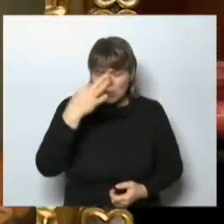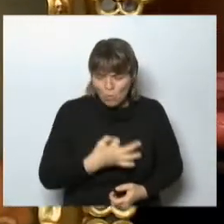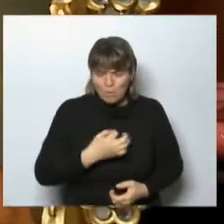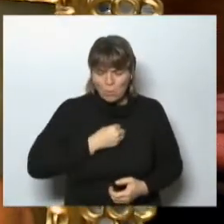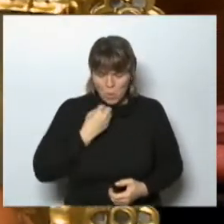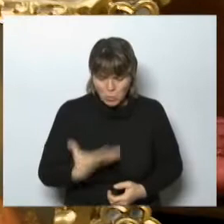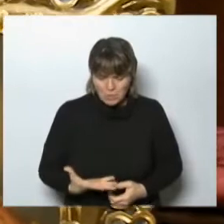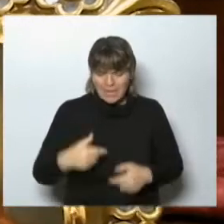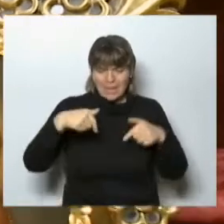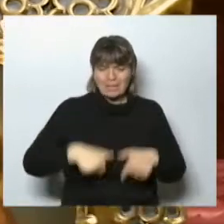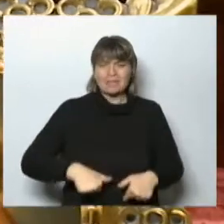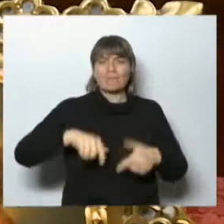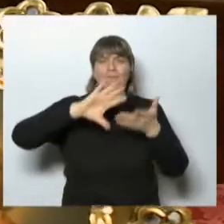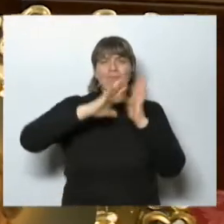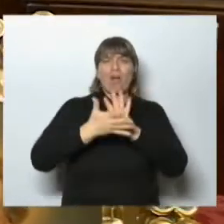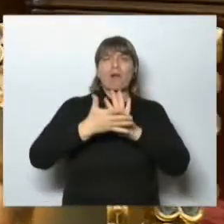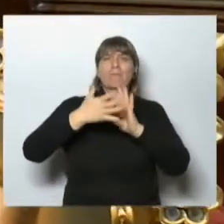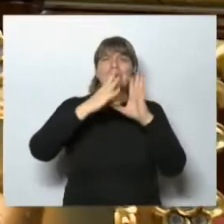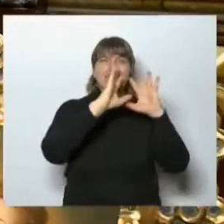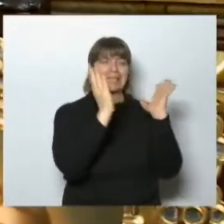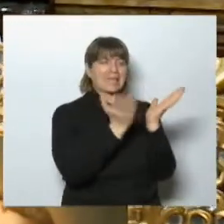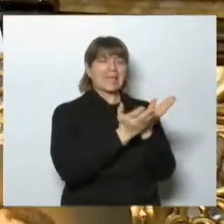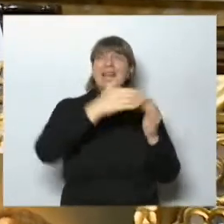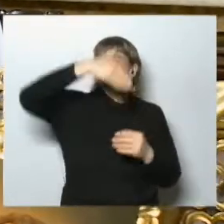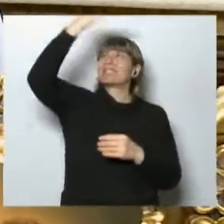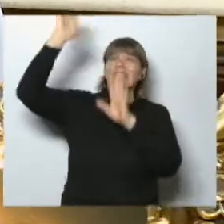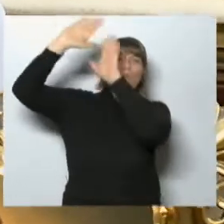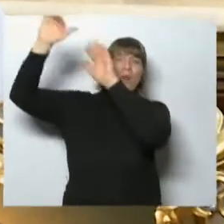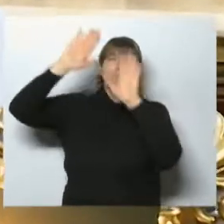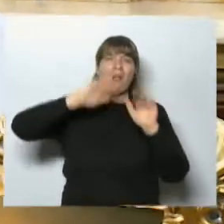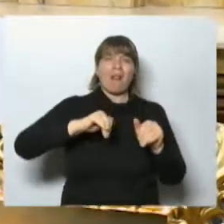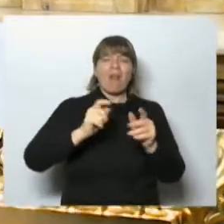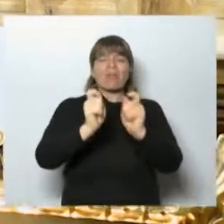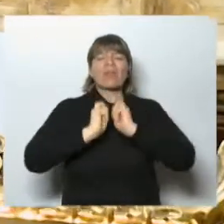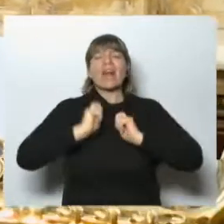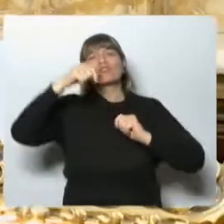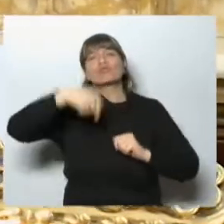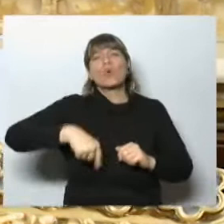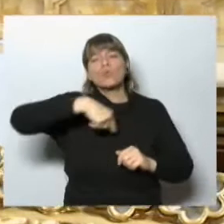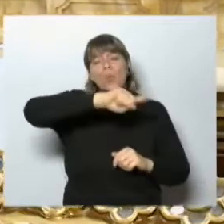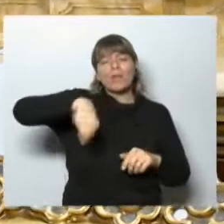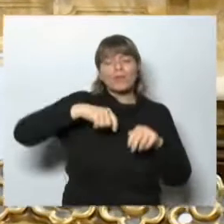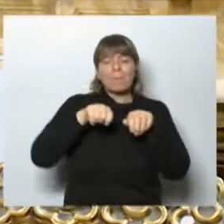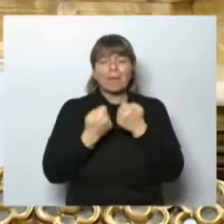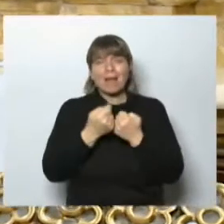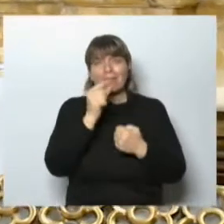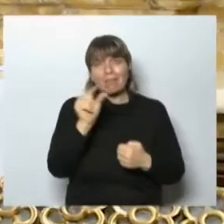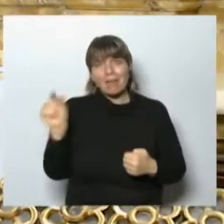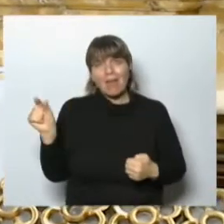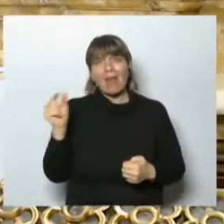hágase tu voluntad en la tierra como en el cielo. Danos hoy nuestro pan de cada